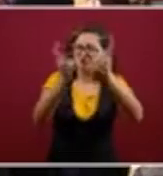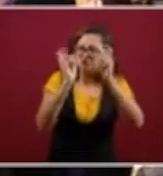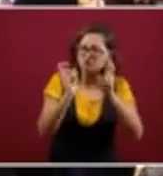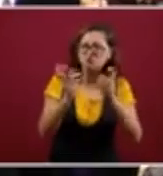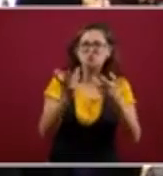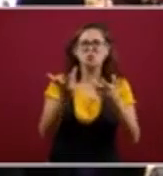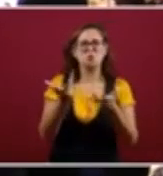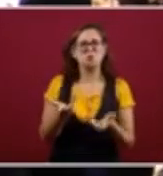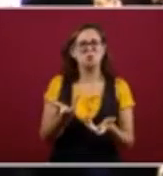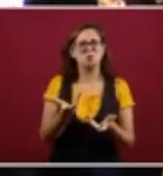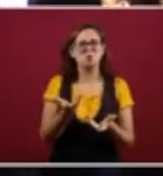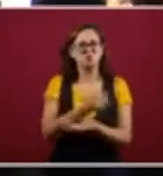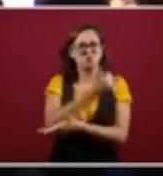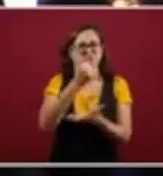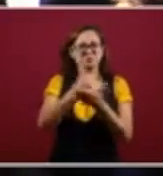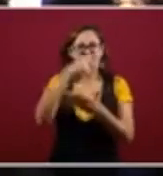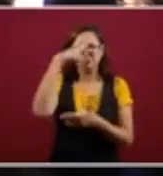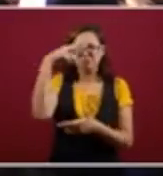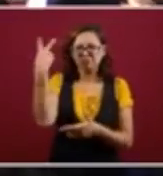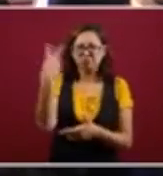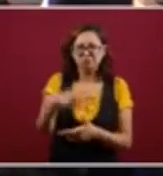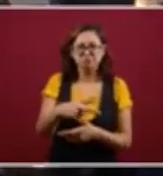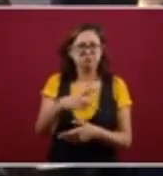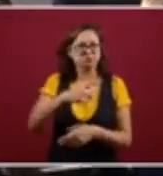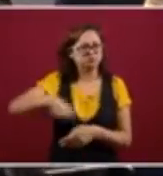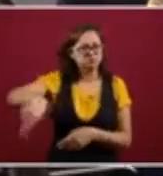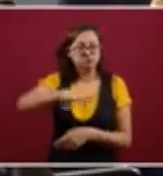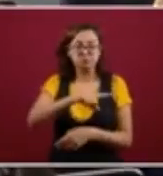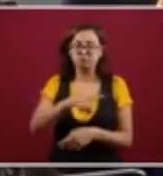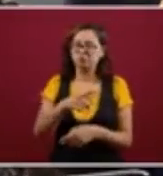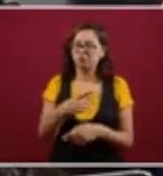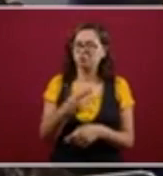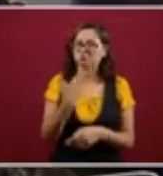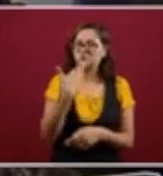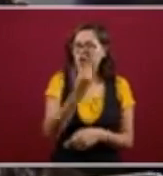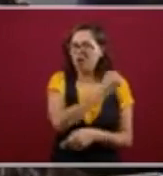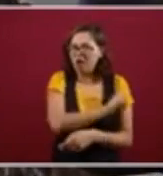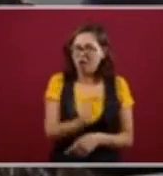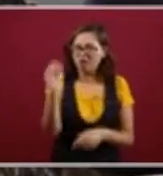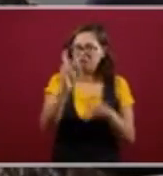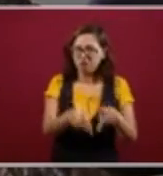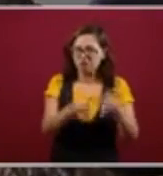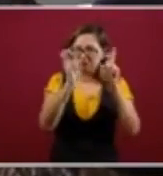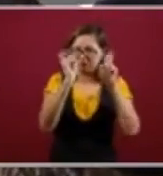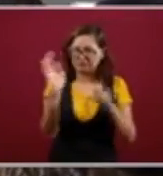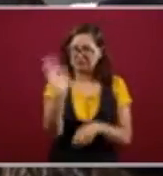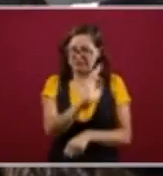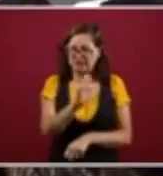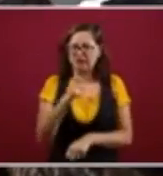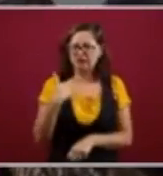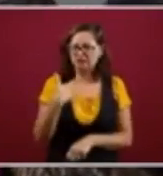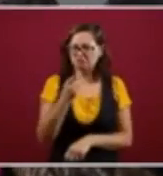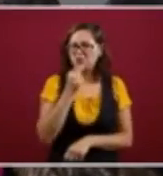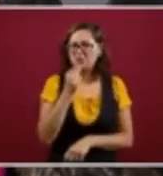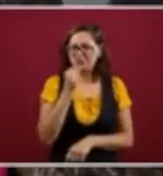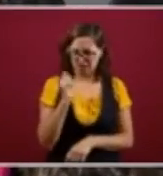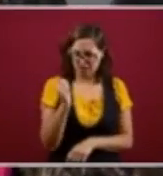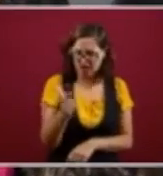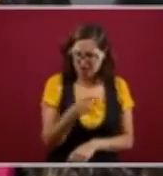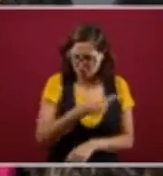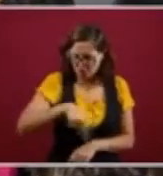asalto en la Ciudad de México con maniobras muy, muy especializadas. ¿Tiene información en ese sentido? Sobre este